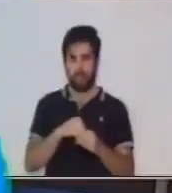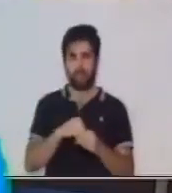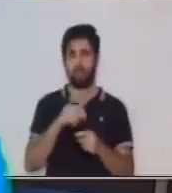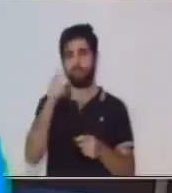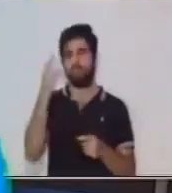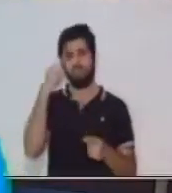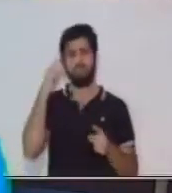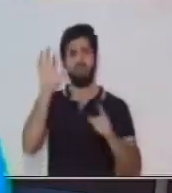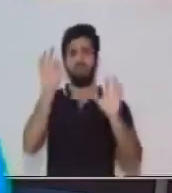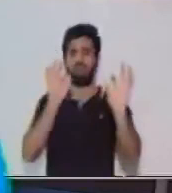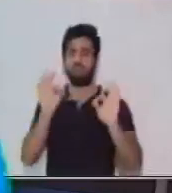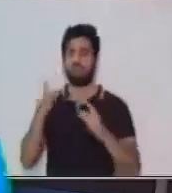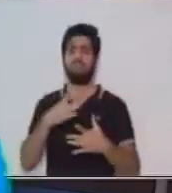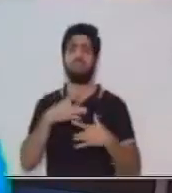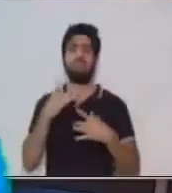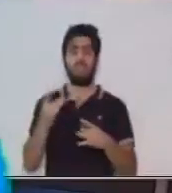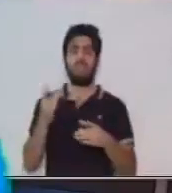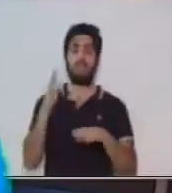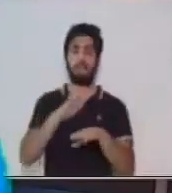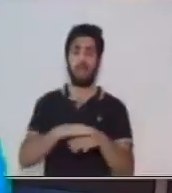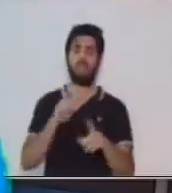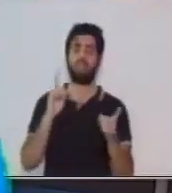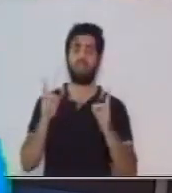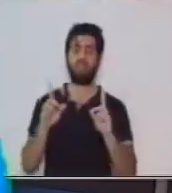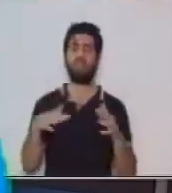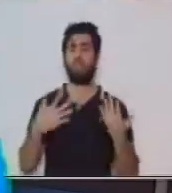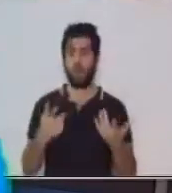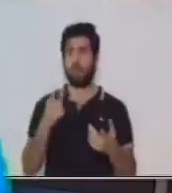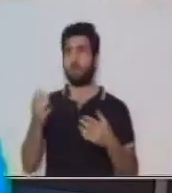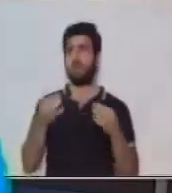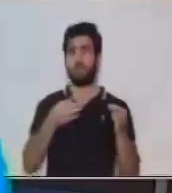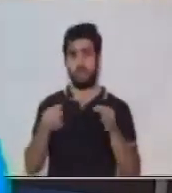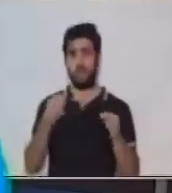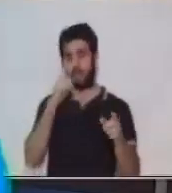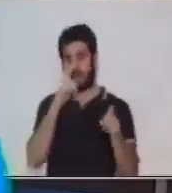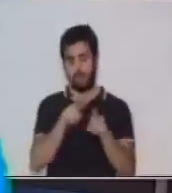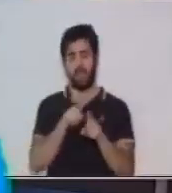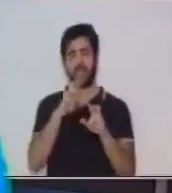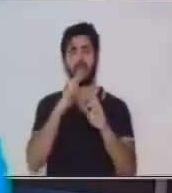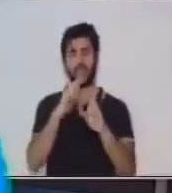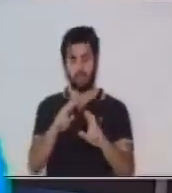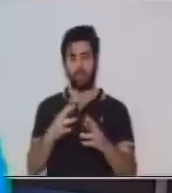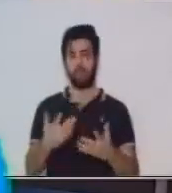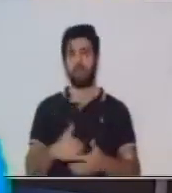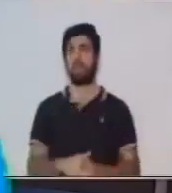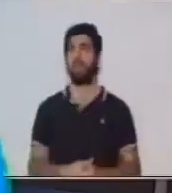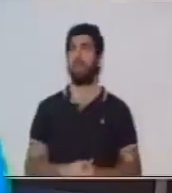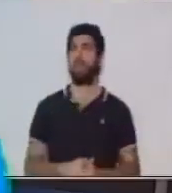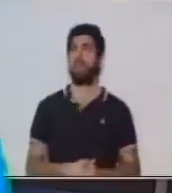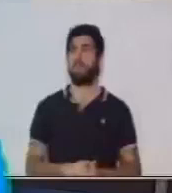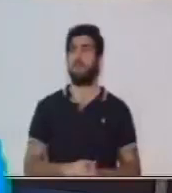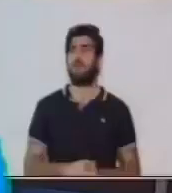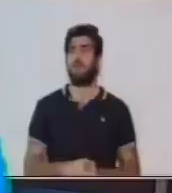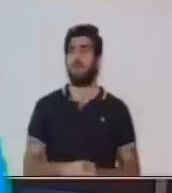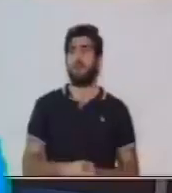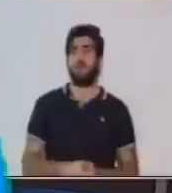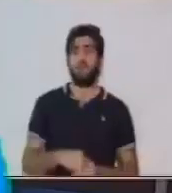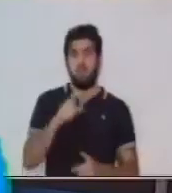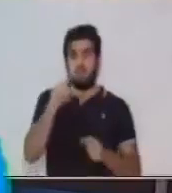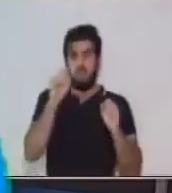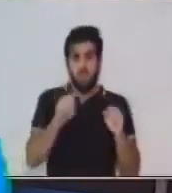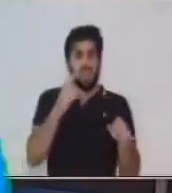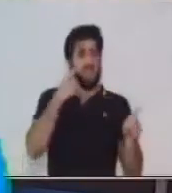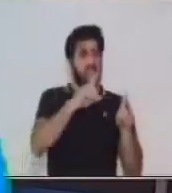interesa más, por qué, y argumentar ante todo tu respuesta. ¿De qué manera lo puedes trabajar? Teniendo varios títulos